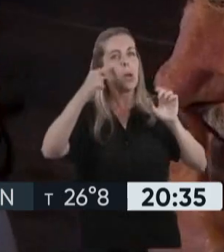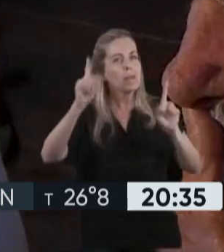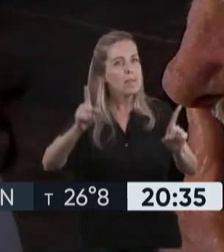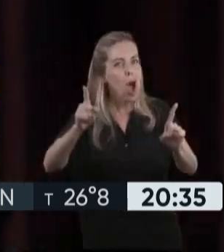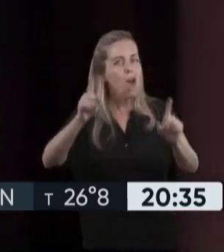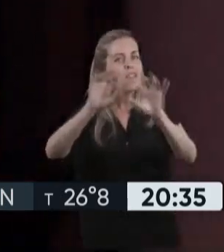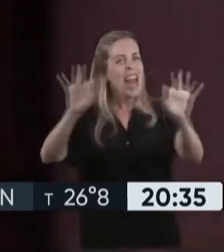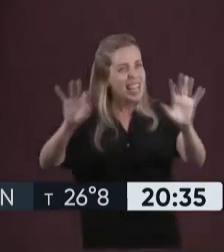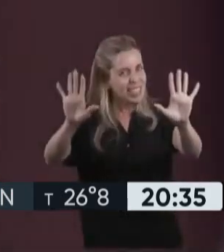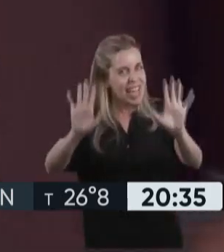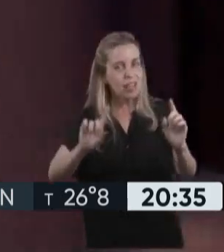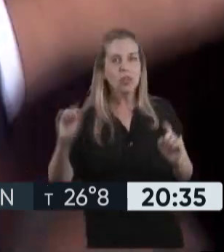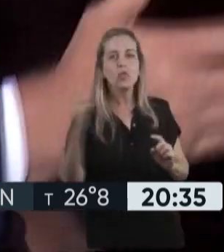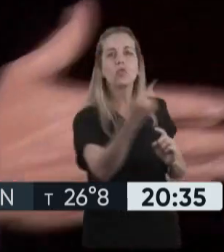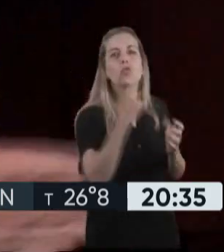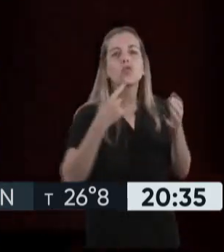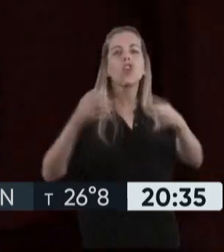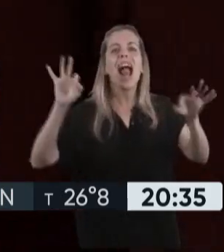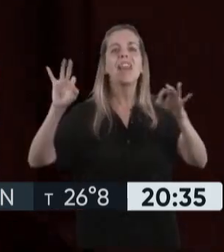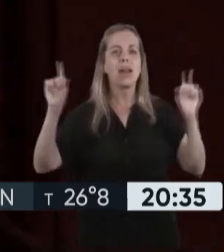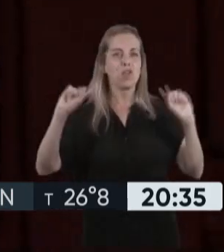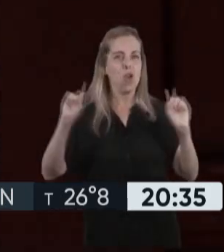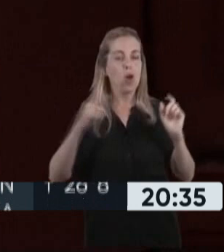solo. Yo lo que les pido